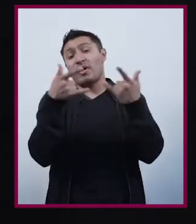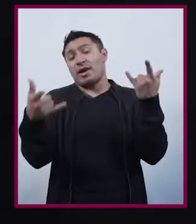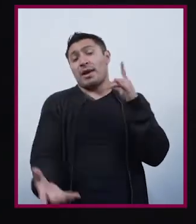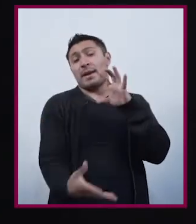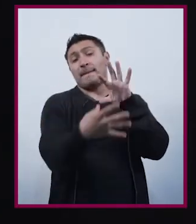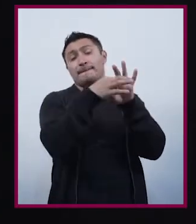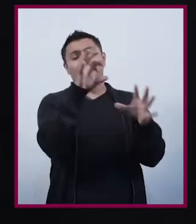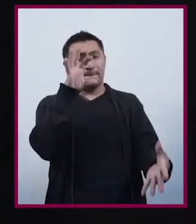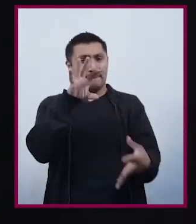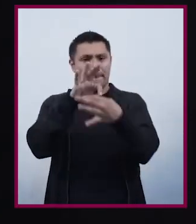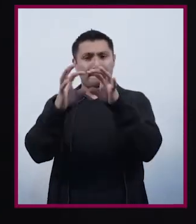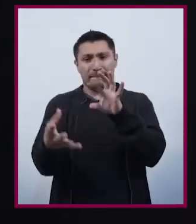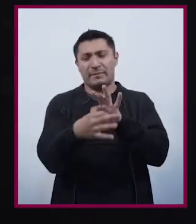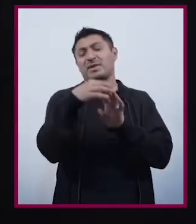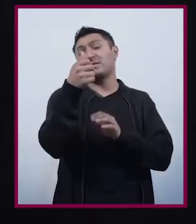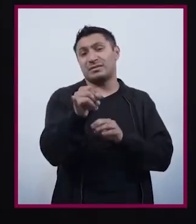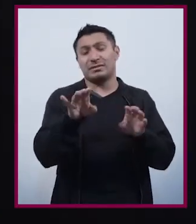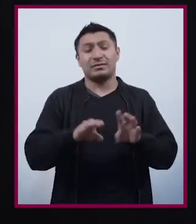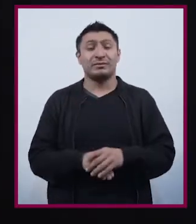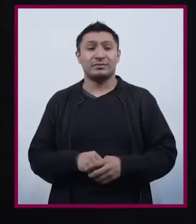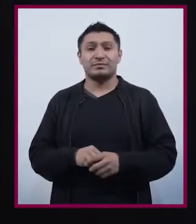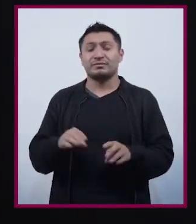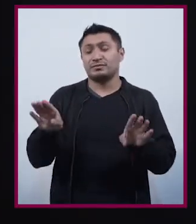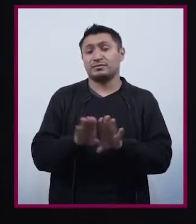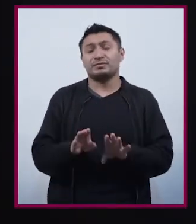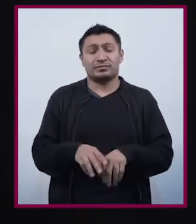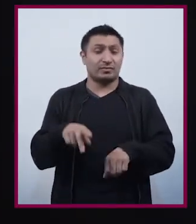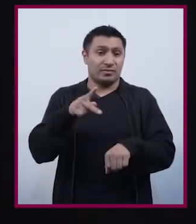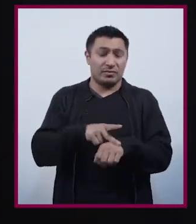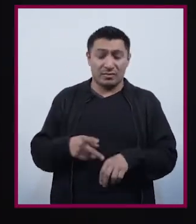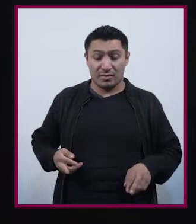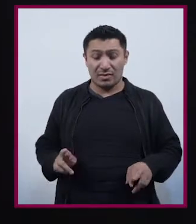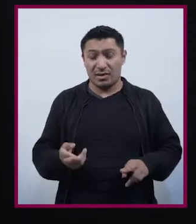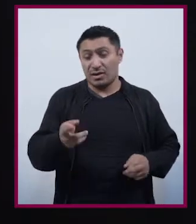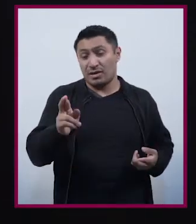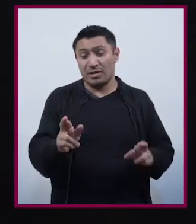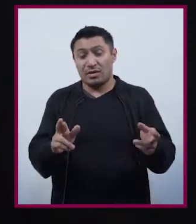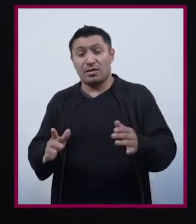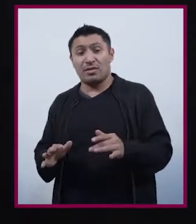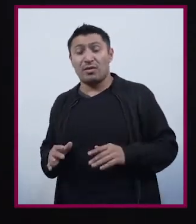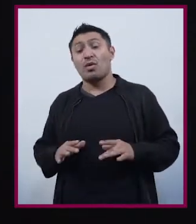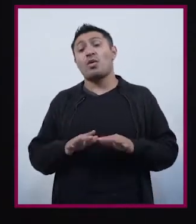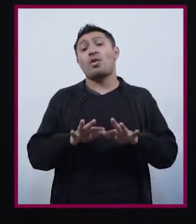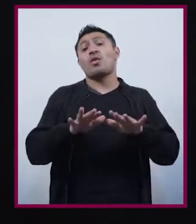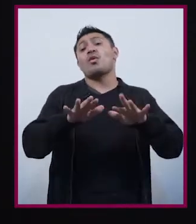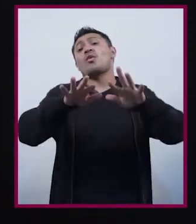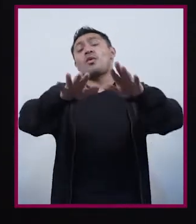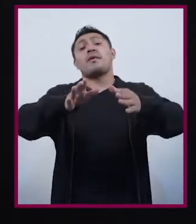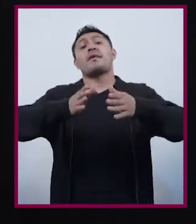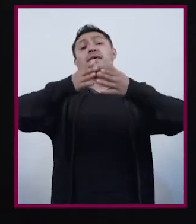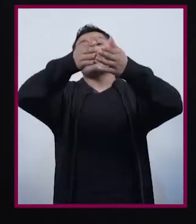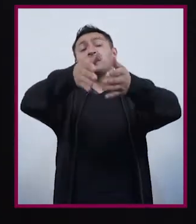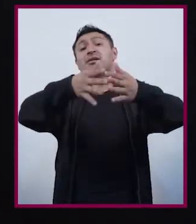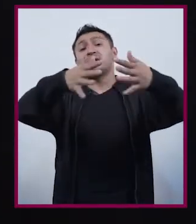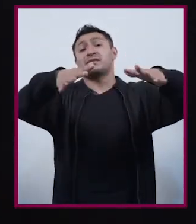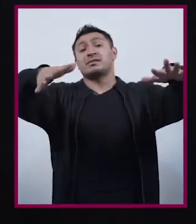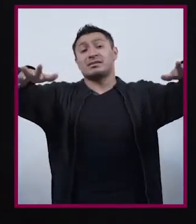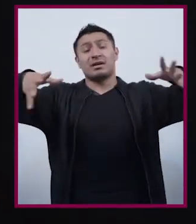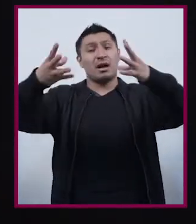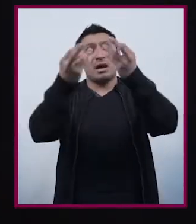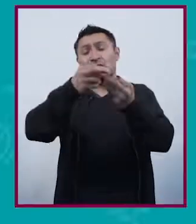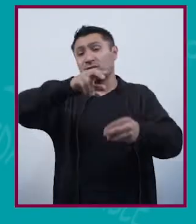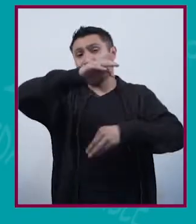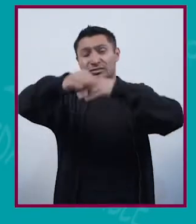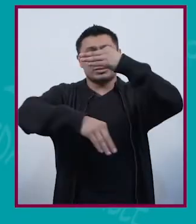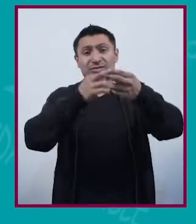maneras curiosas y simultáneas. Como los meandros de un río que al final terminan en el mar junto con los demás